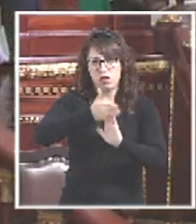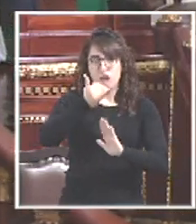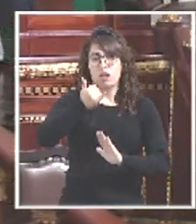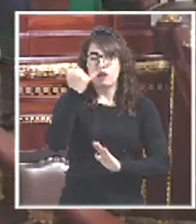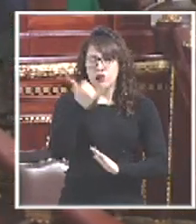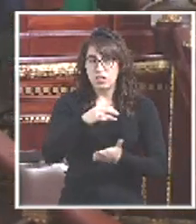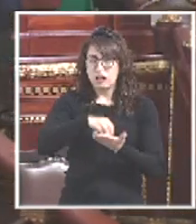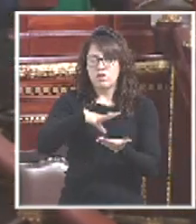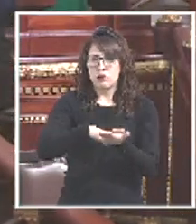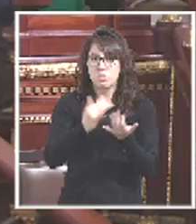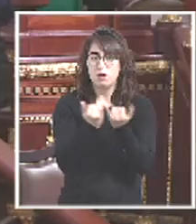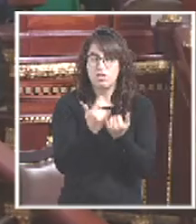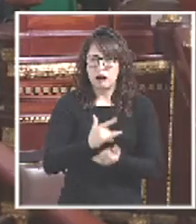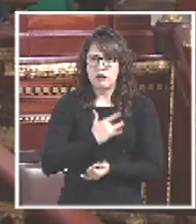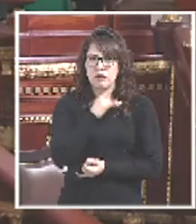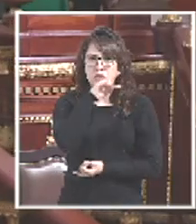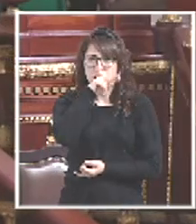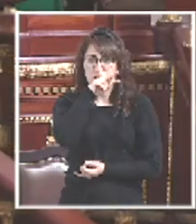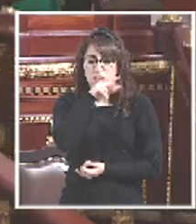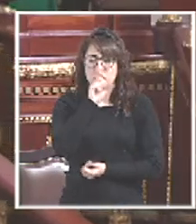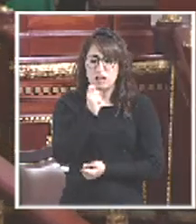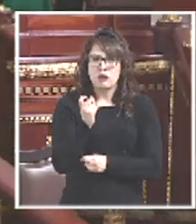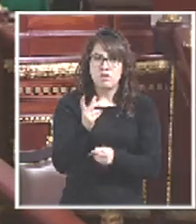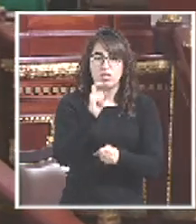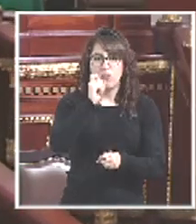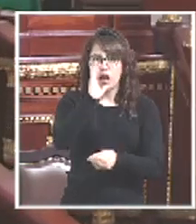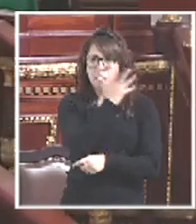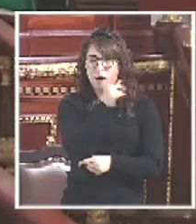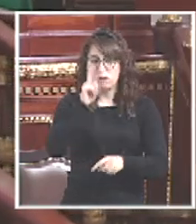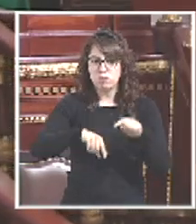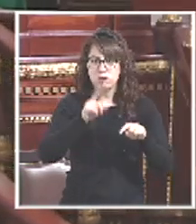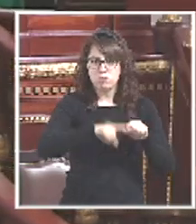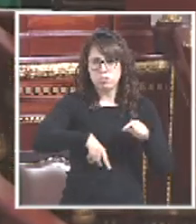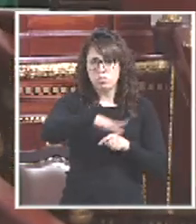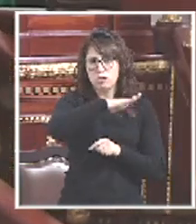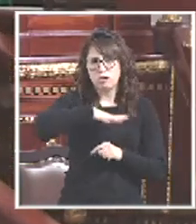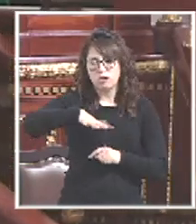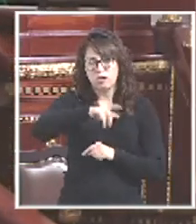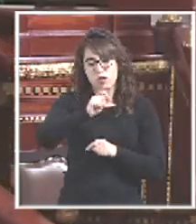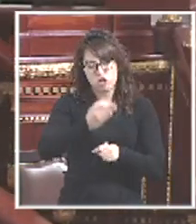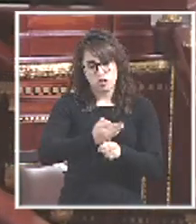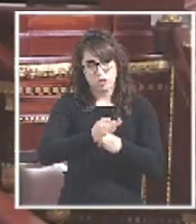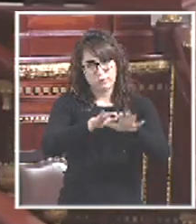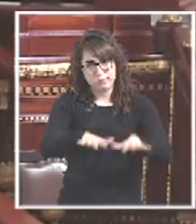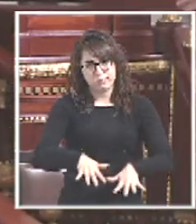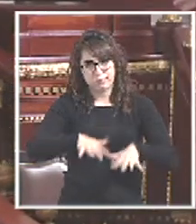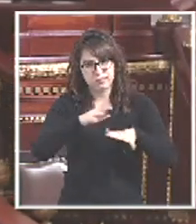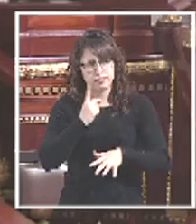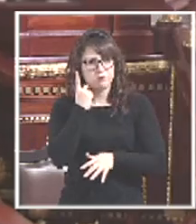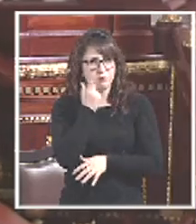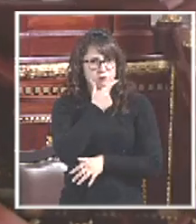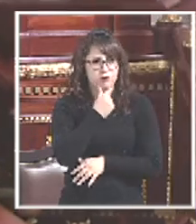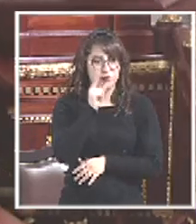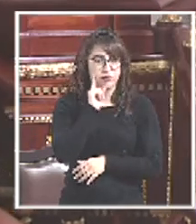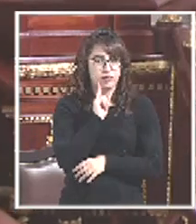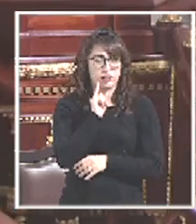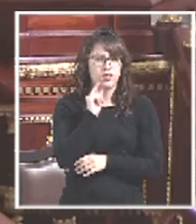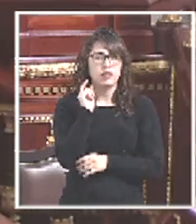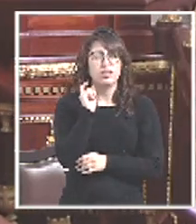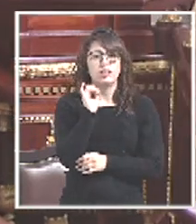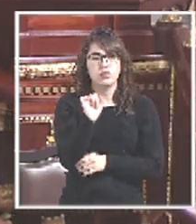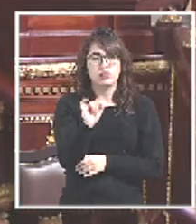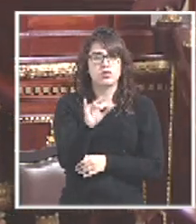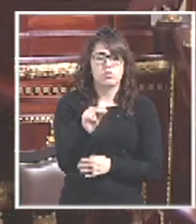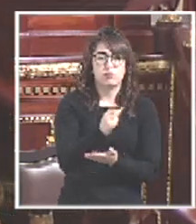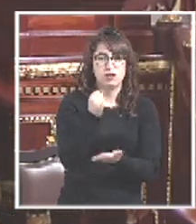las afectaciones derivadas de la ejecución de la obra de mérito, se somete a consideración de esta comisión permanente el siguiente punto de acuerdo de